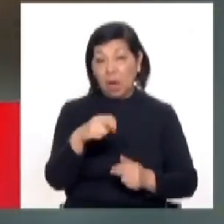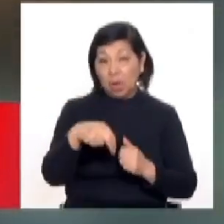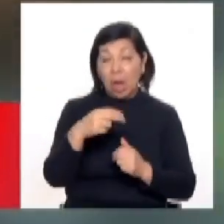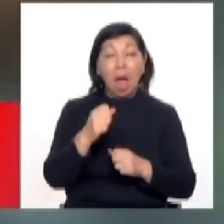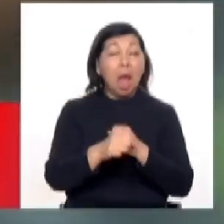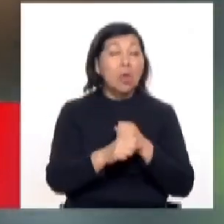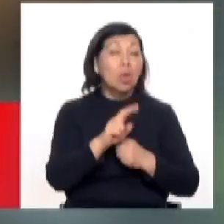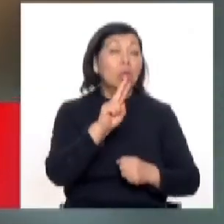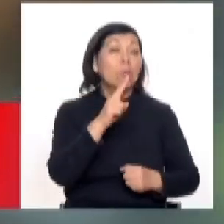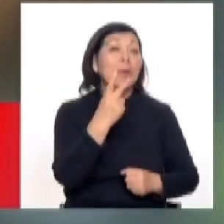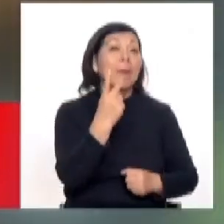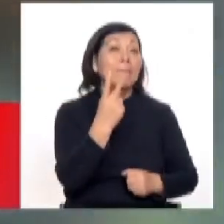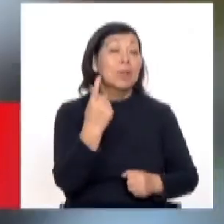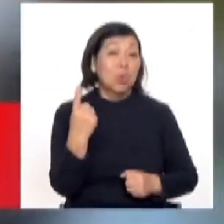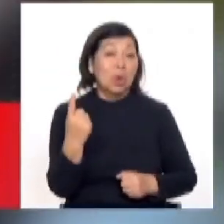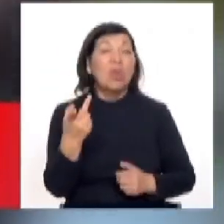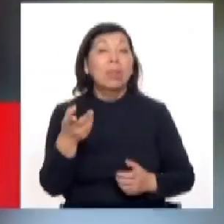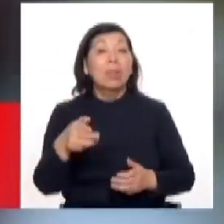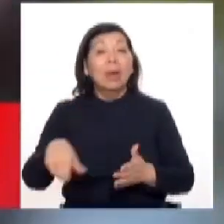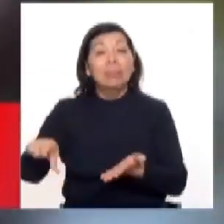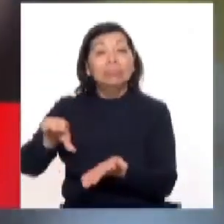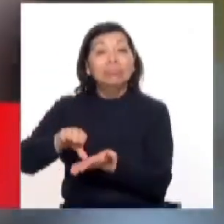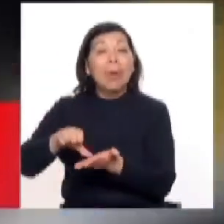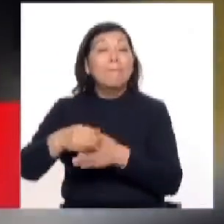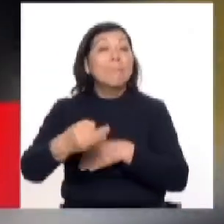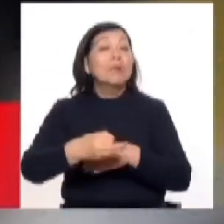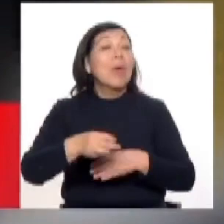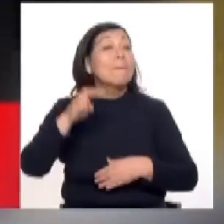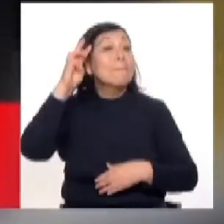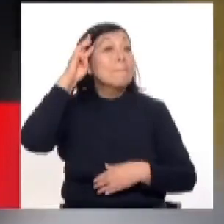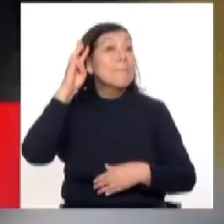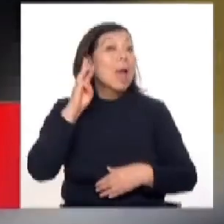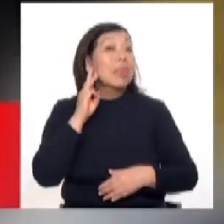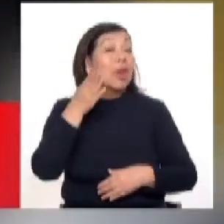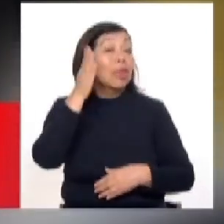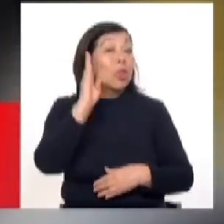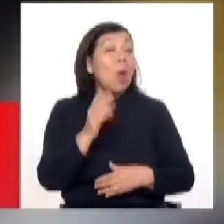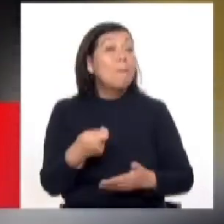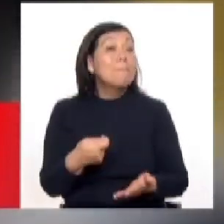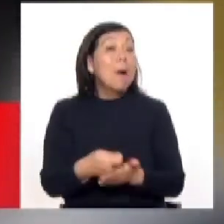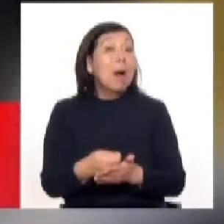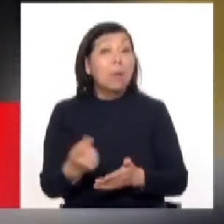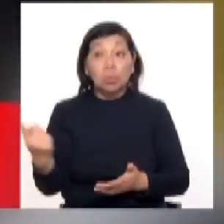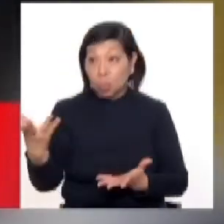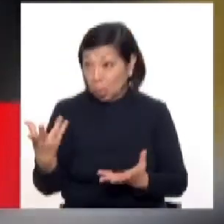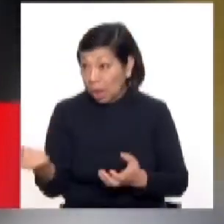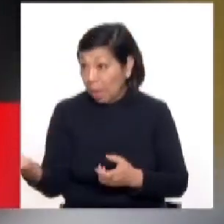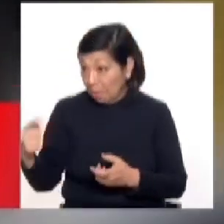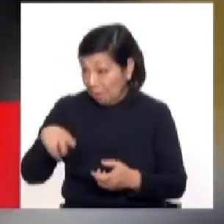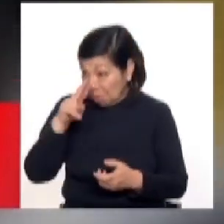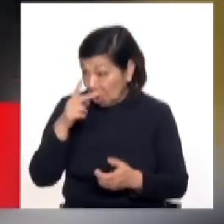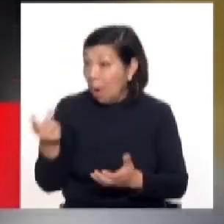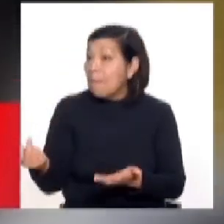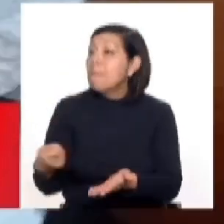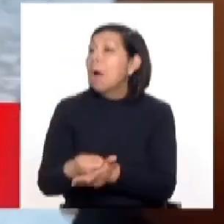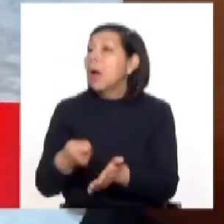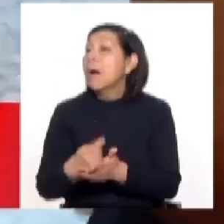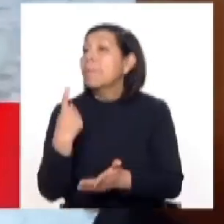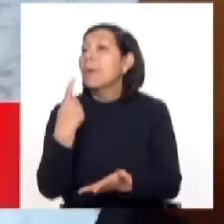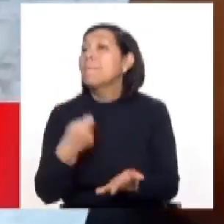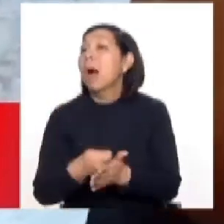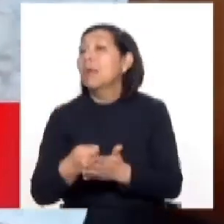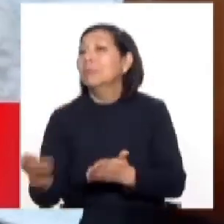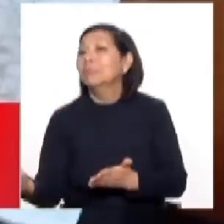año 2021 en Madre de Dios. Según la Fiscalía, se dedicarían a financiar el ingreso ilegal de ciudadanos extranjeros